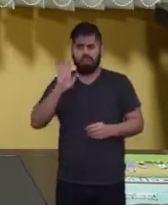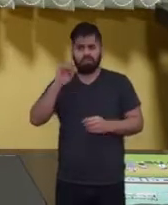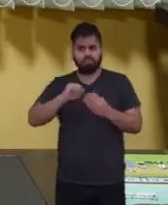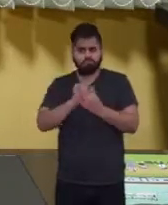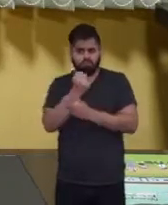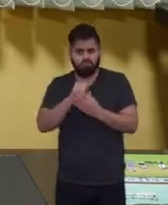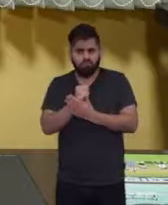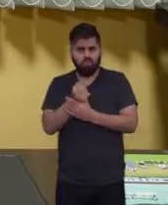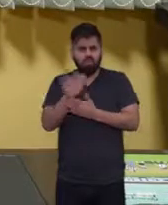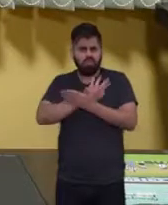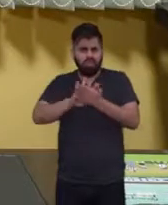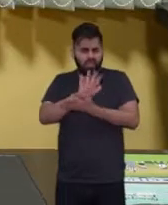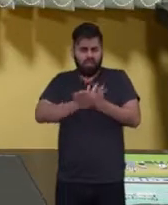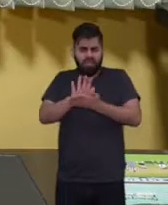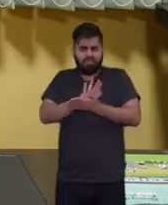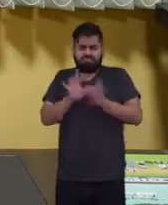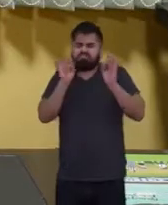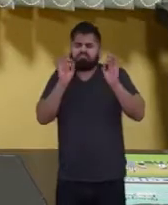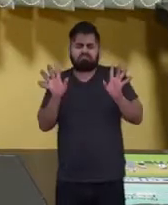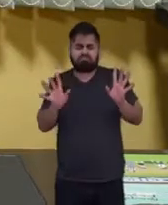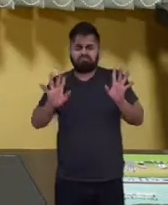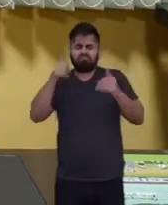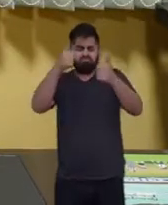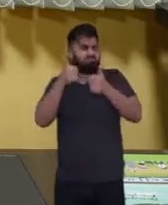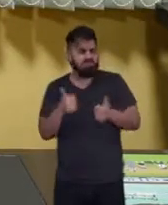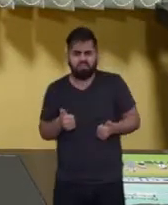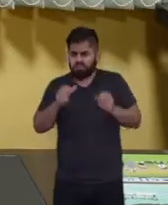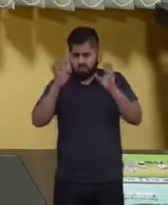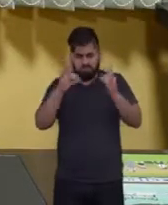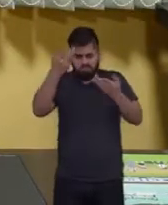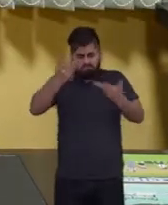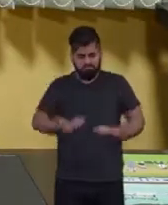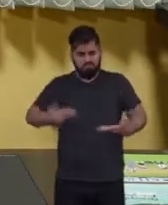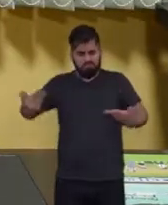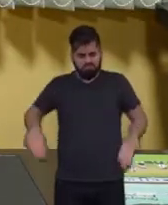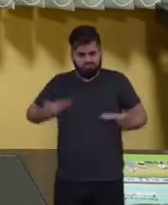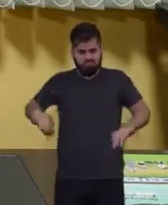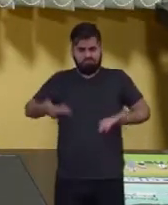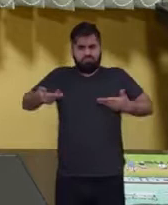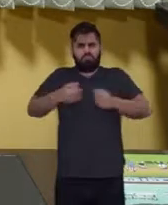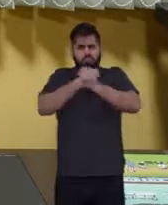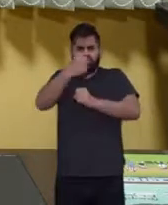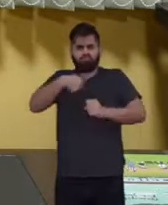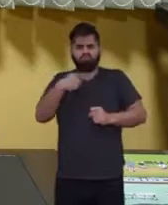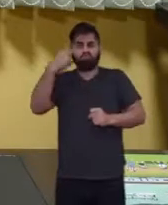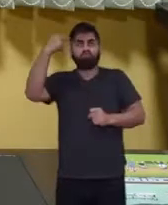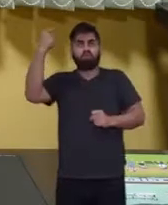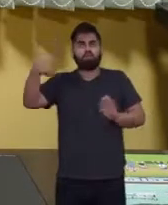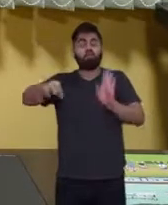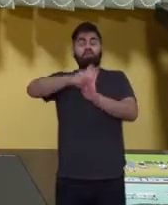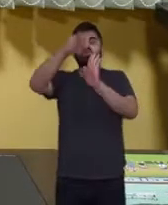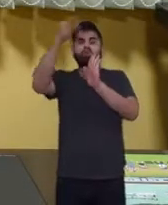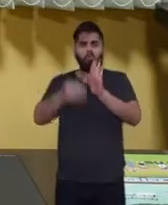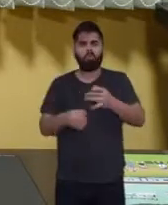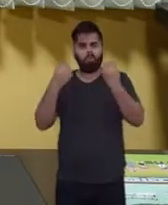que me trataron como un niño y como un adolescente normal, y por sobre todas las cosas me motivaron a que yo pueda alcanzar mi sueño.